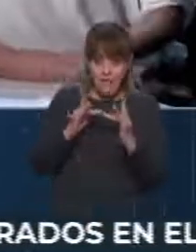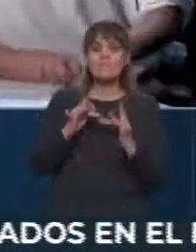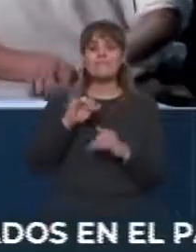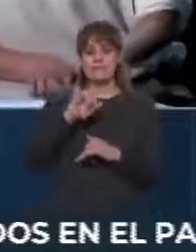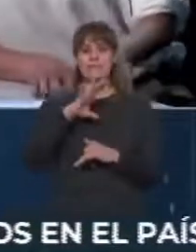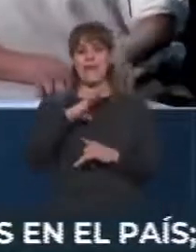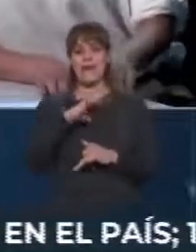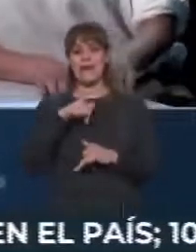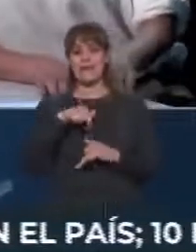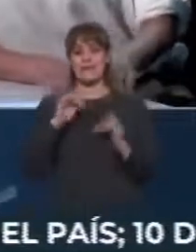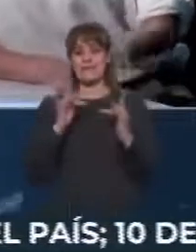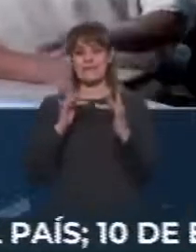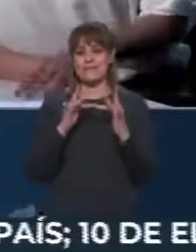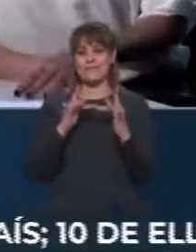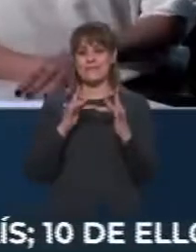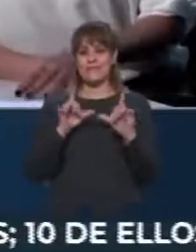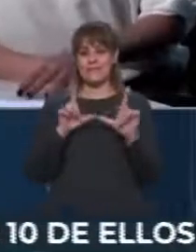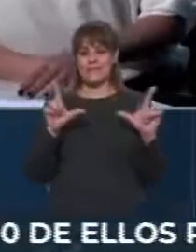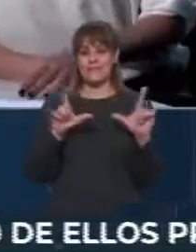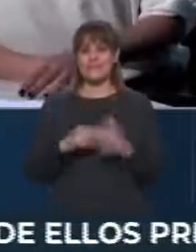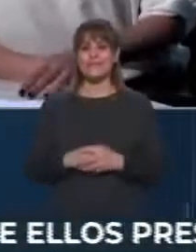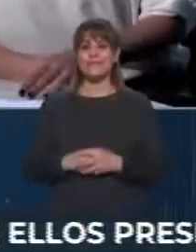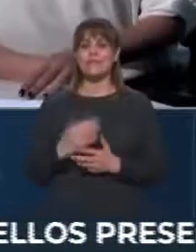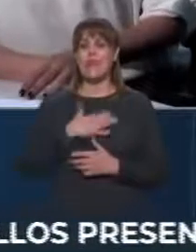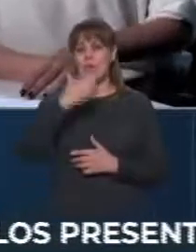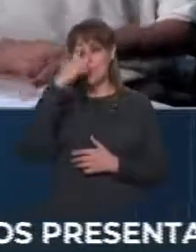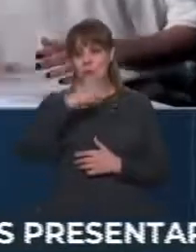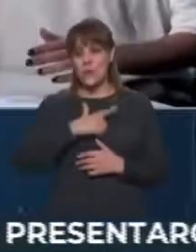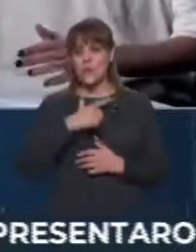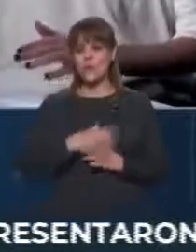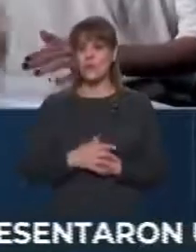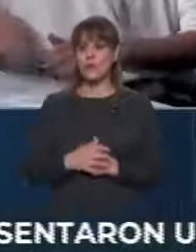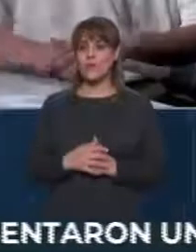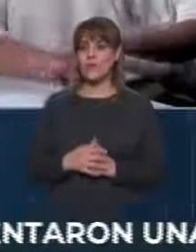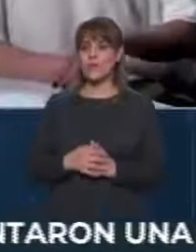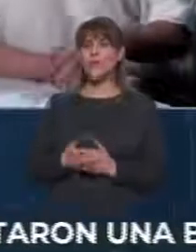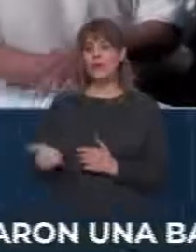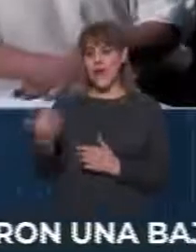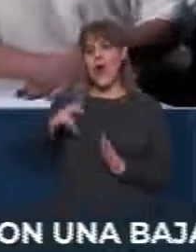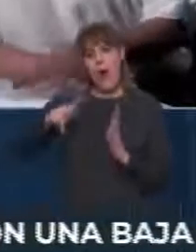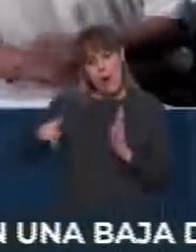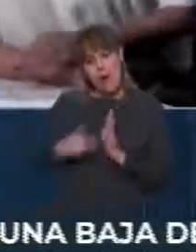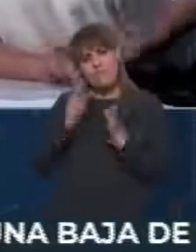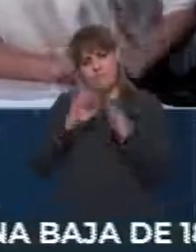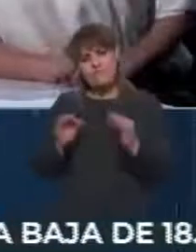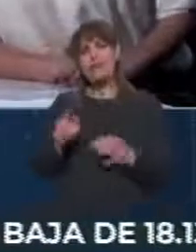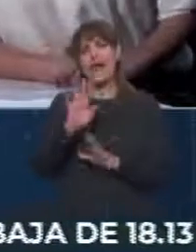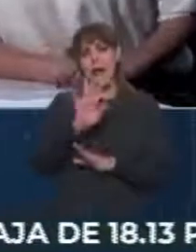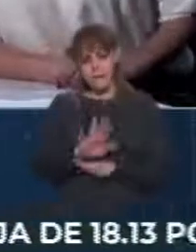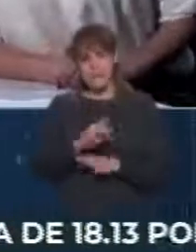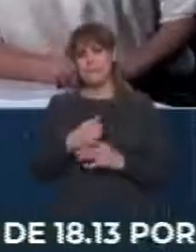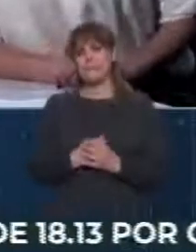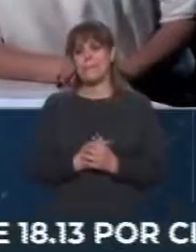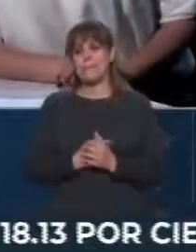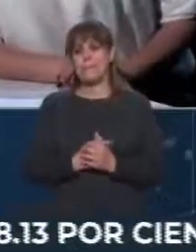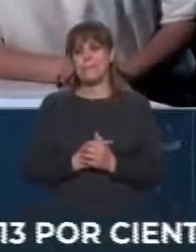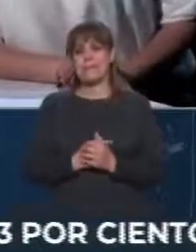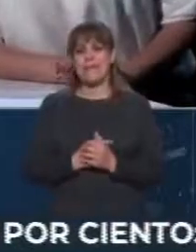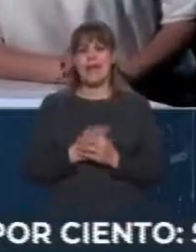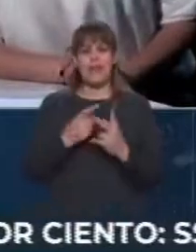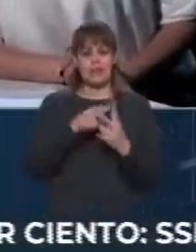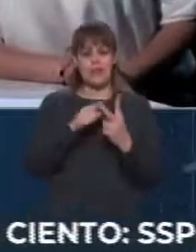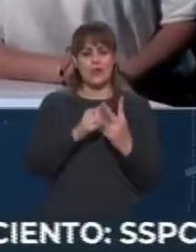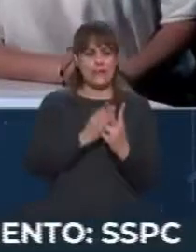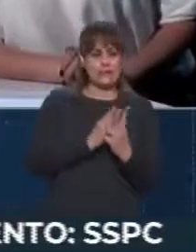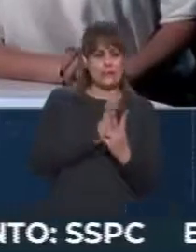Hola, Juan, hola. Azul. Buenas noches. Pues a ver, retomando. Noches. Ay, aviéntatelo, Juan, ándale. Que pues Jonathan, tenemos esta bifurcación